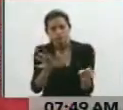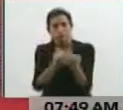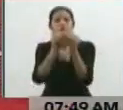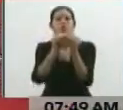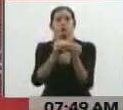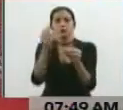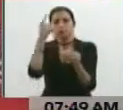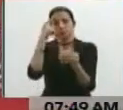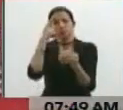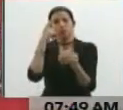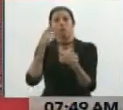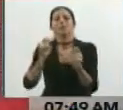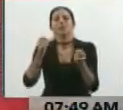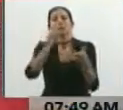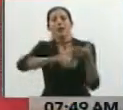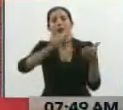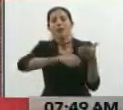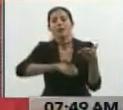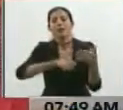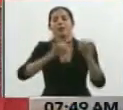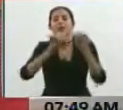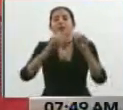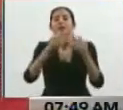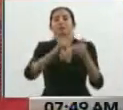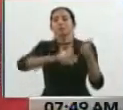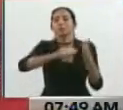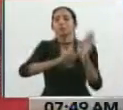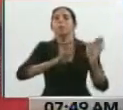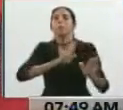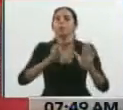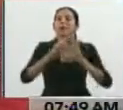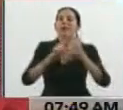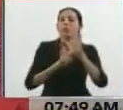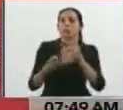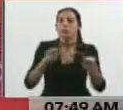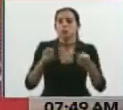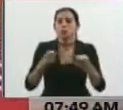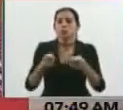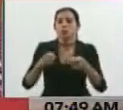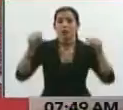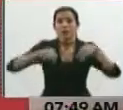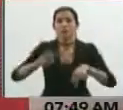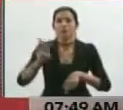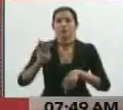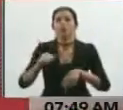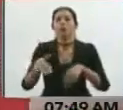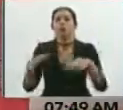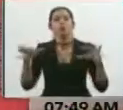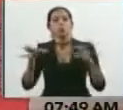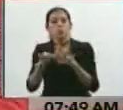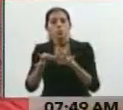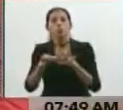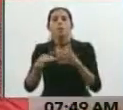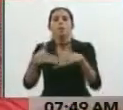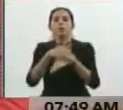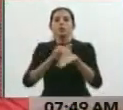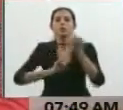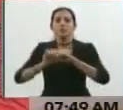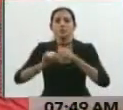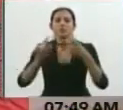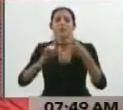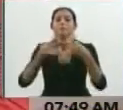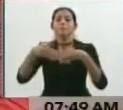con una regulación aeronáutica venezolana articulado por supuesto el ministerio de la defensa con el ministerio de interior justicia y paz